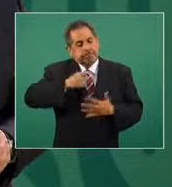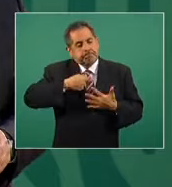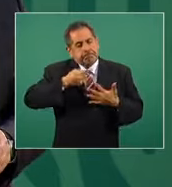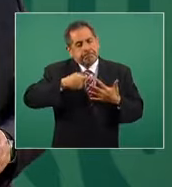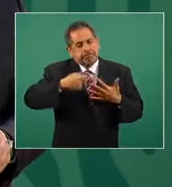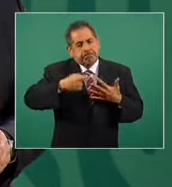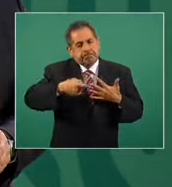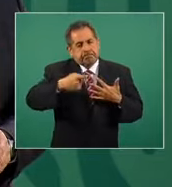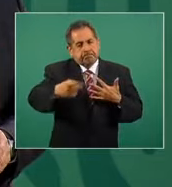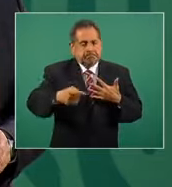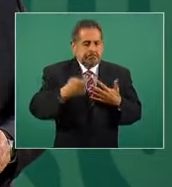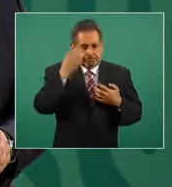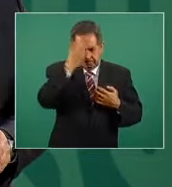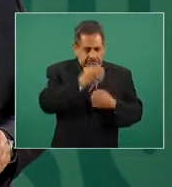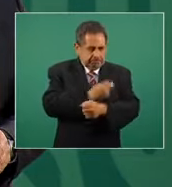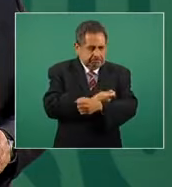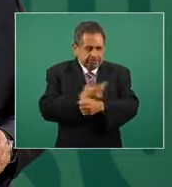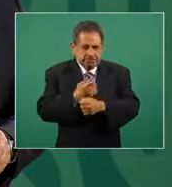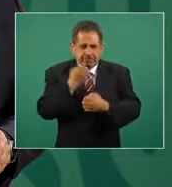análisis.